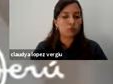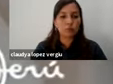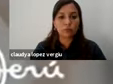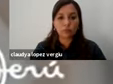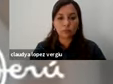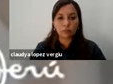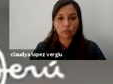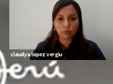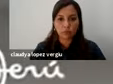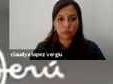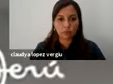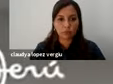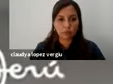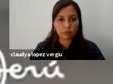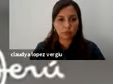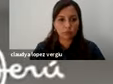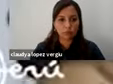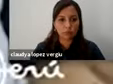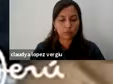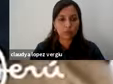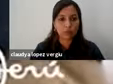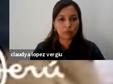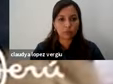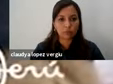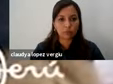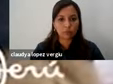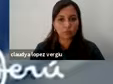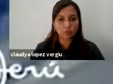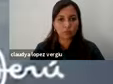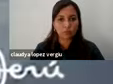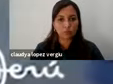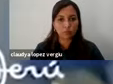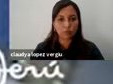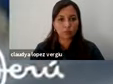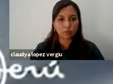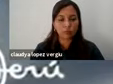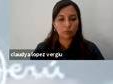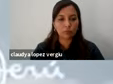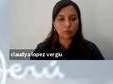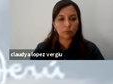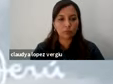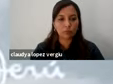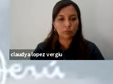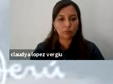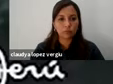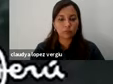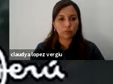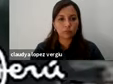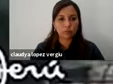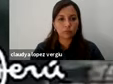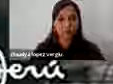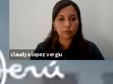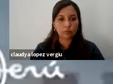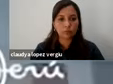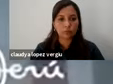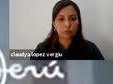Perú está listo para hacerte sentir seguro, cuidado, protegido. Y llevamos años convirtiendo la distancia